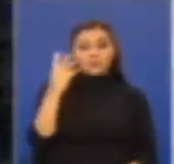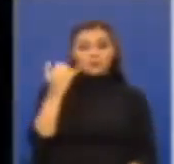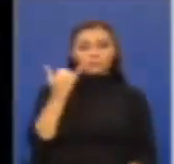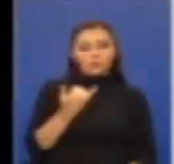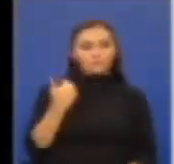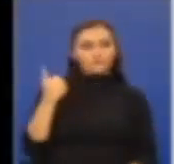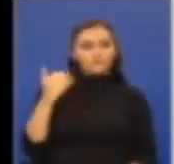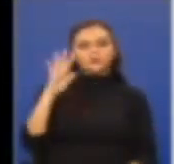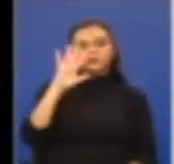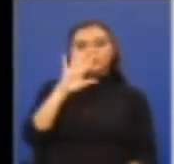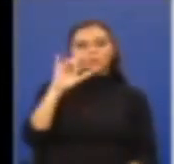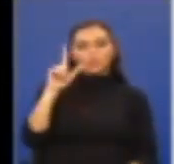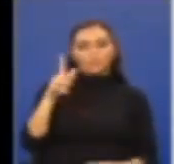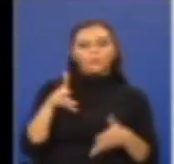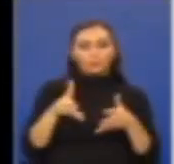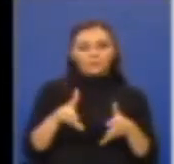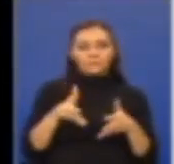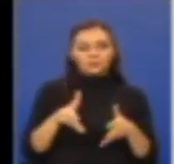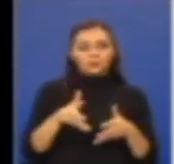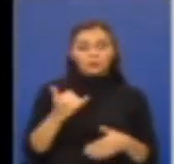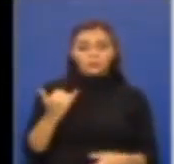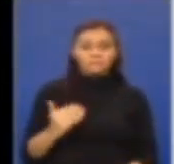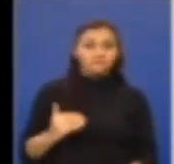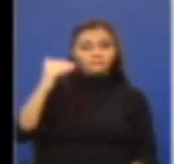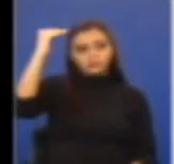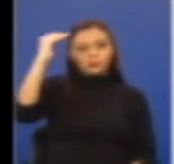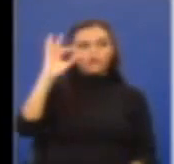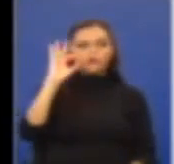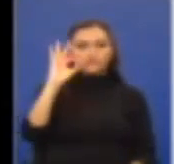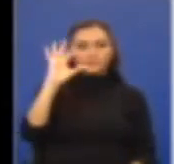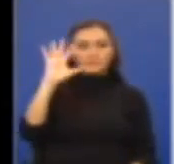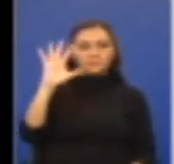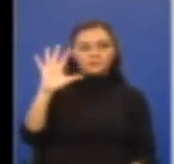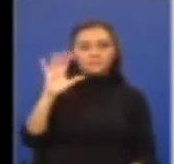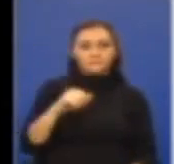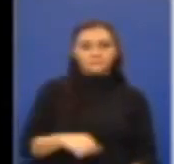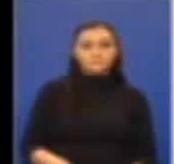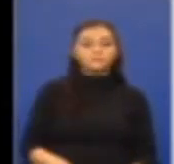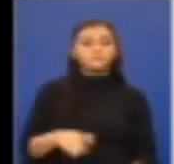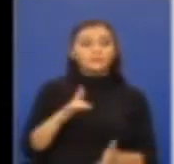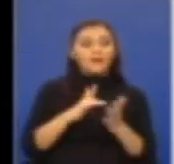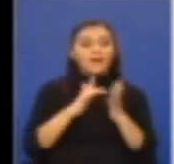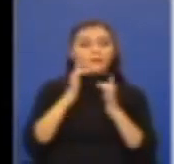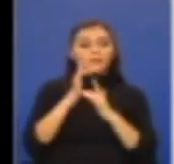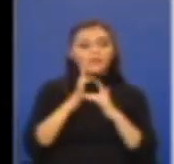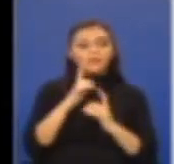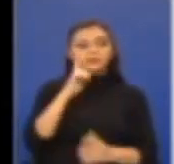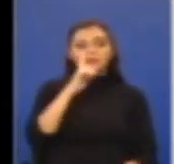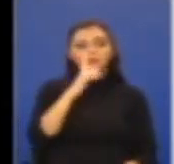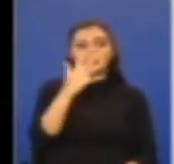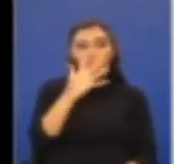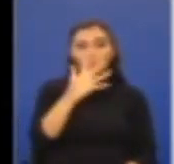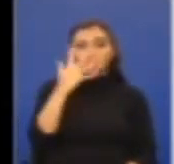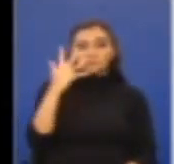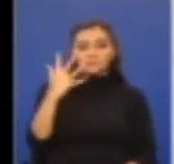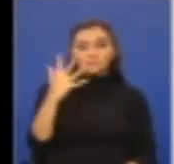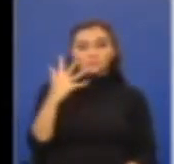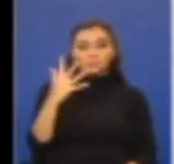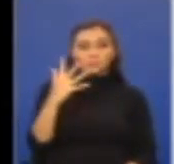docentes, diciembre 2014, 95. Abril 2014, 155 administrativos. ¿Cuántos alumnos